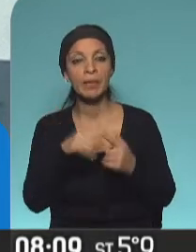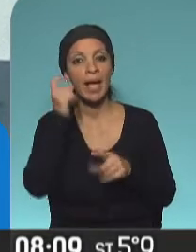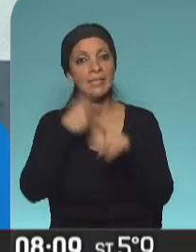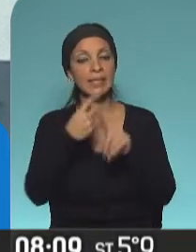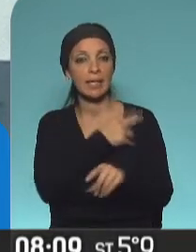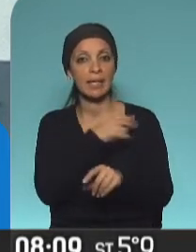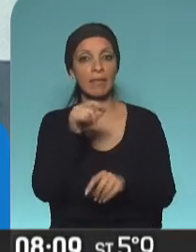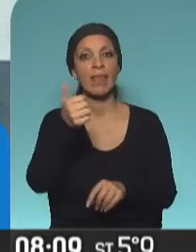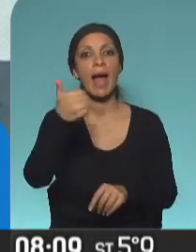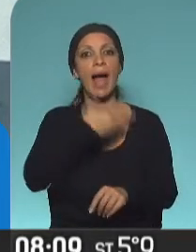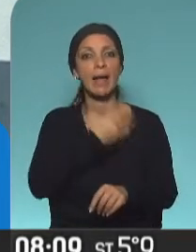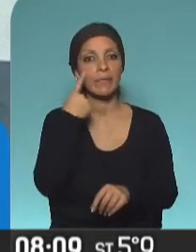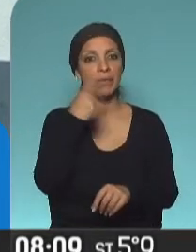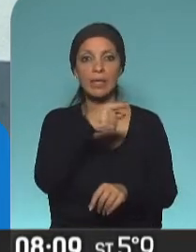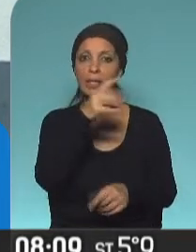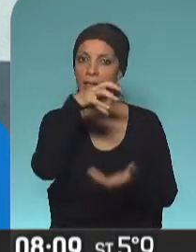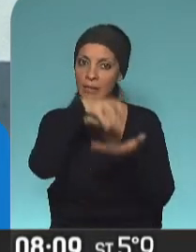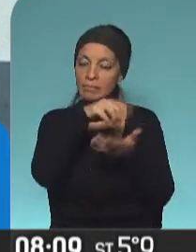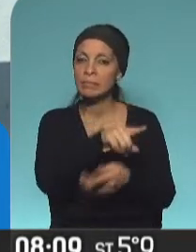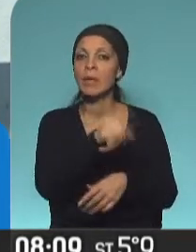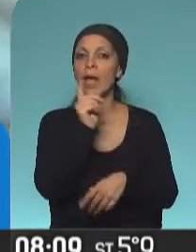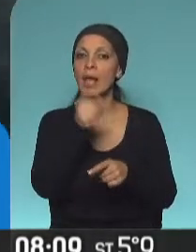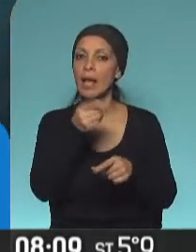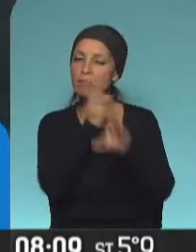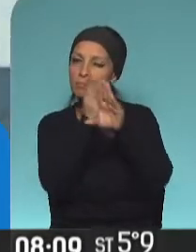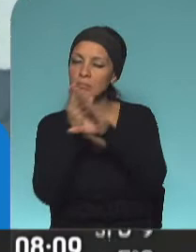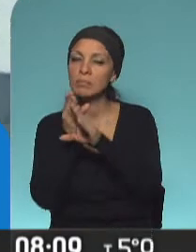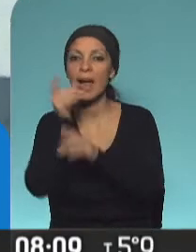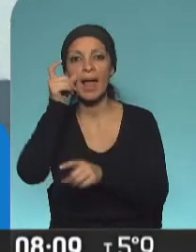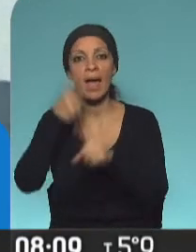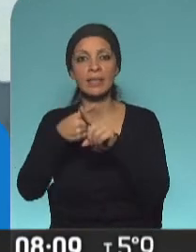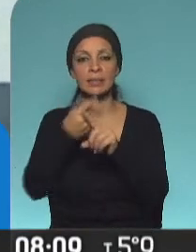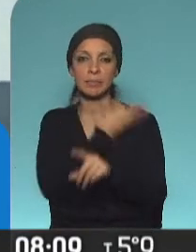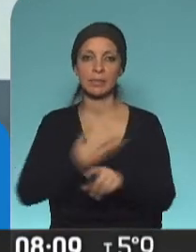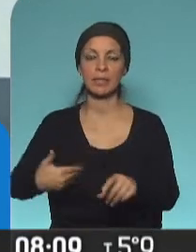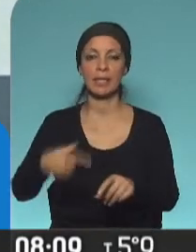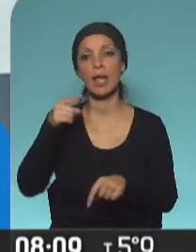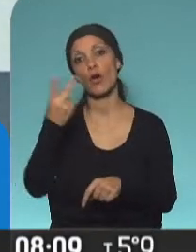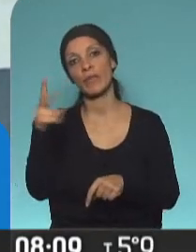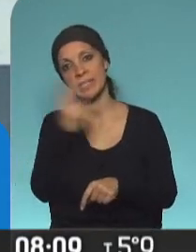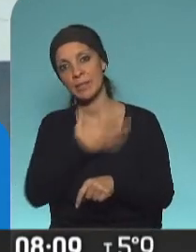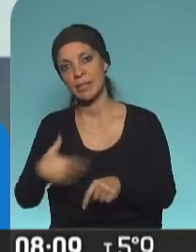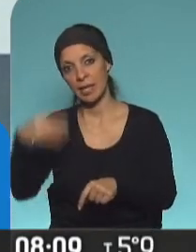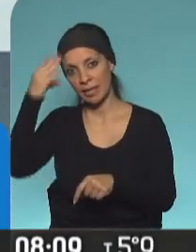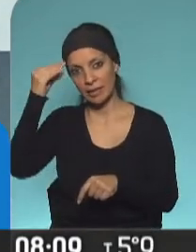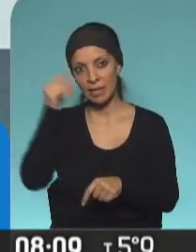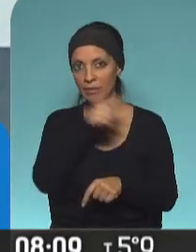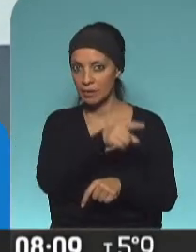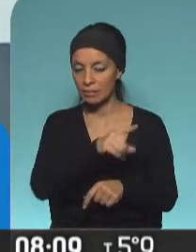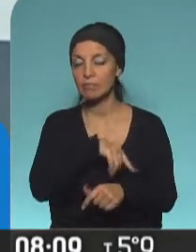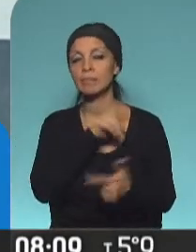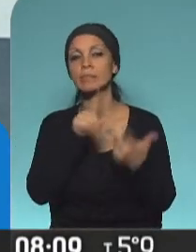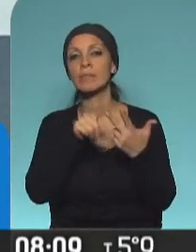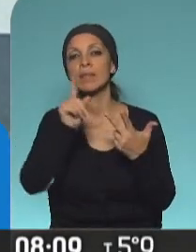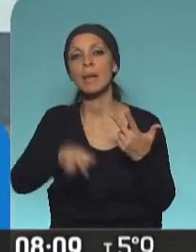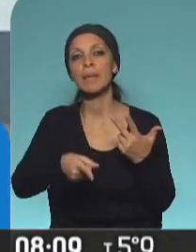realizó recordado por esto de parte de los seguimientos a la ex presidente y actual vicepresidenta cristina fernández de kirchner también de